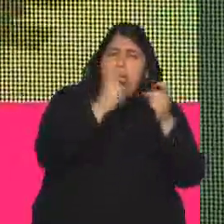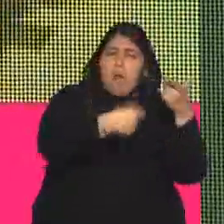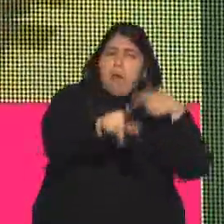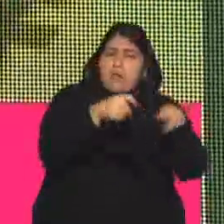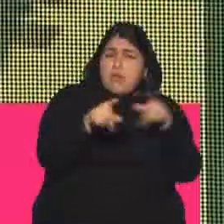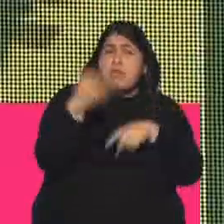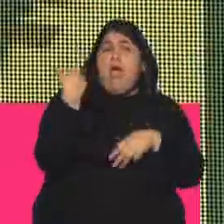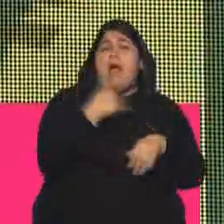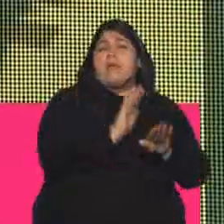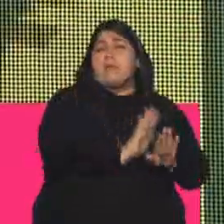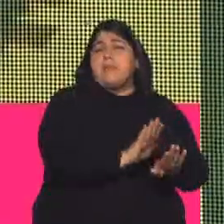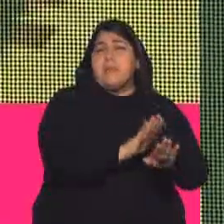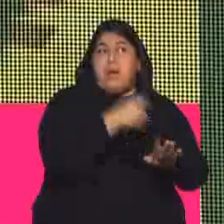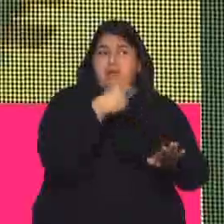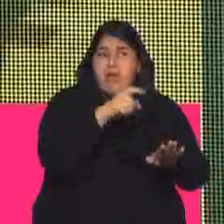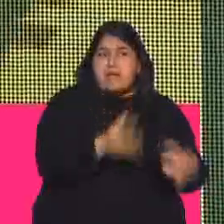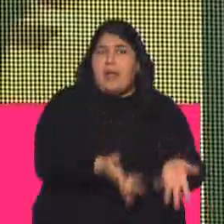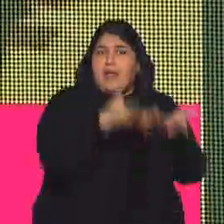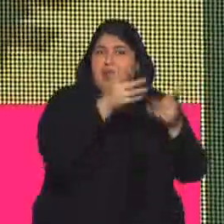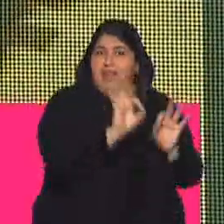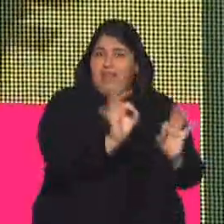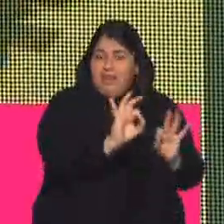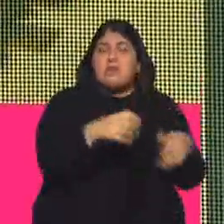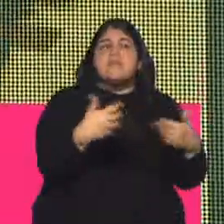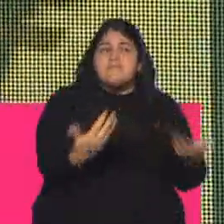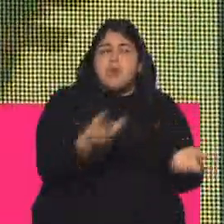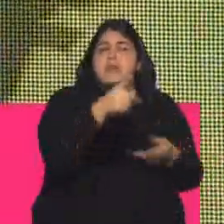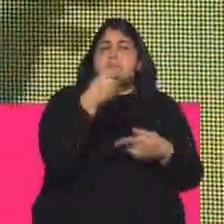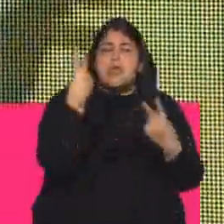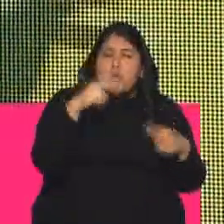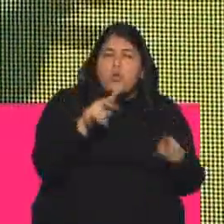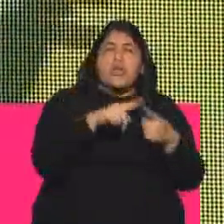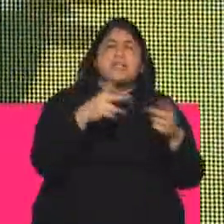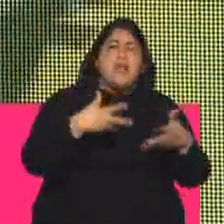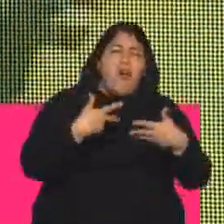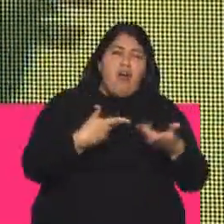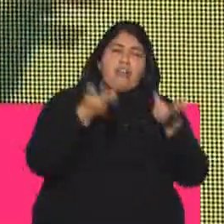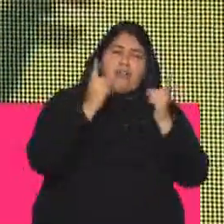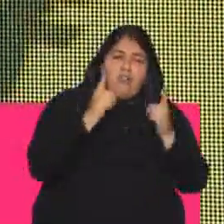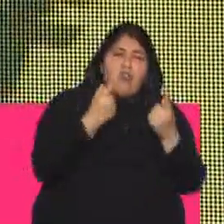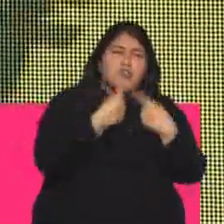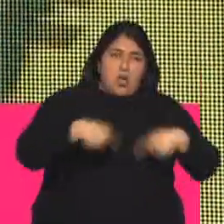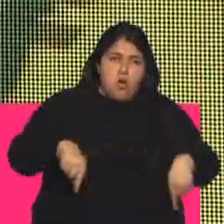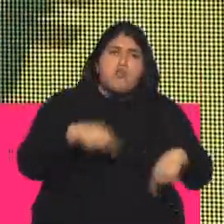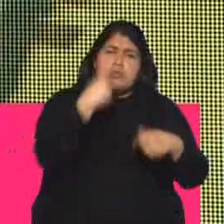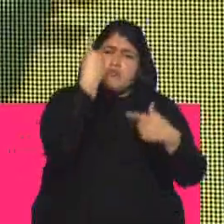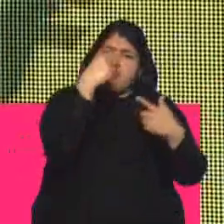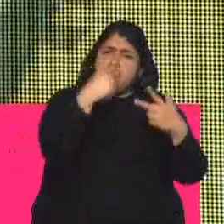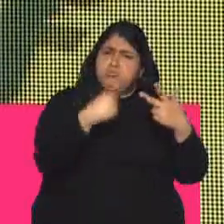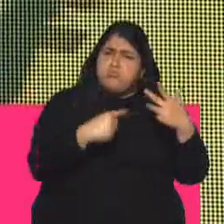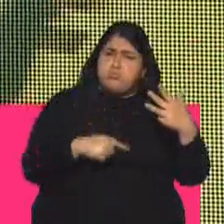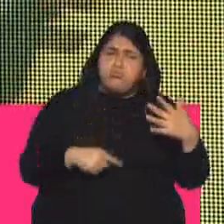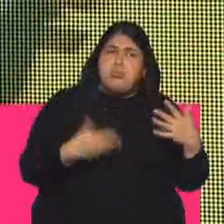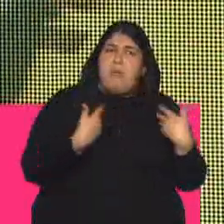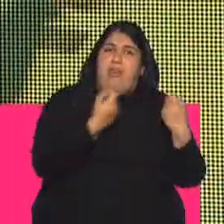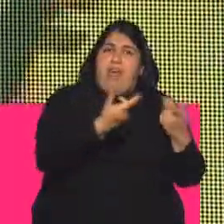estado damnificados por la pandemia. La pandemia, claro. Entonces, meter turismo, recreación, ¿no? ¿Va a haber rubros determinados